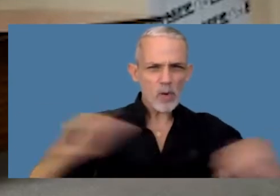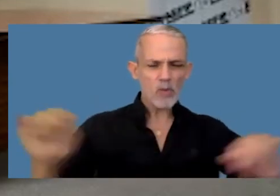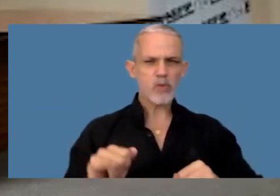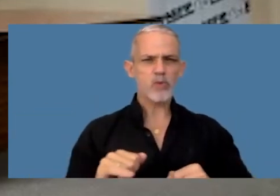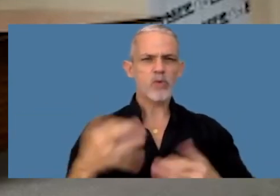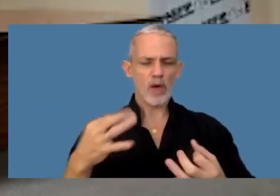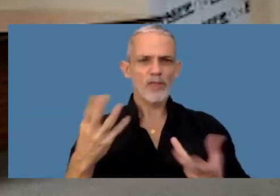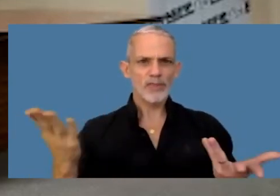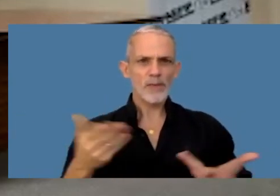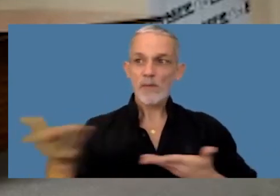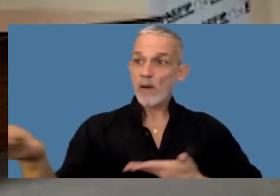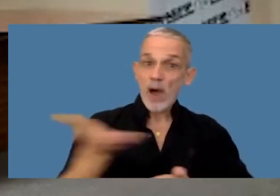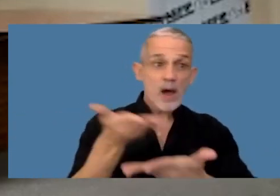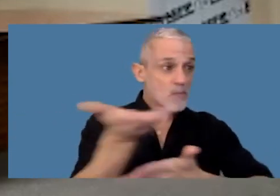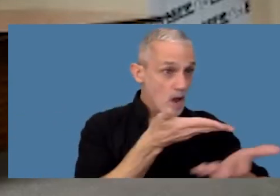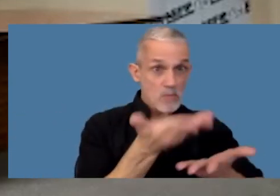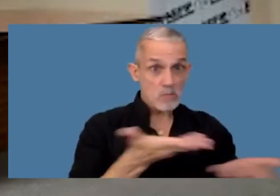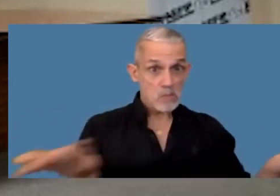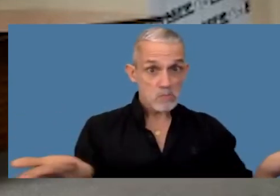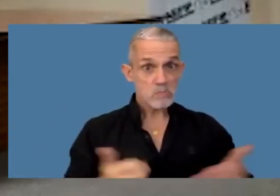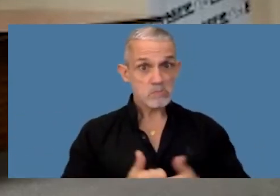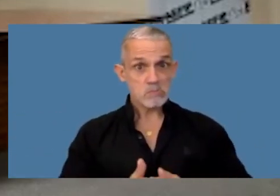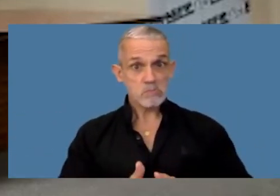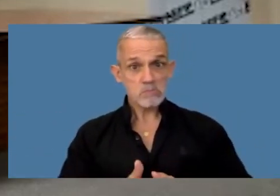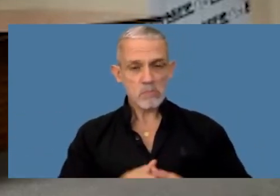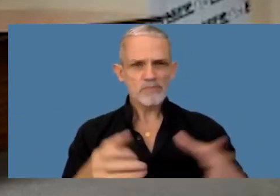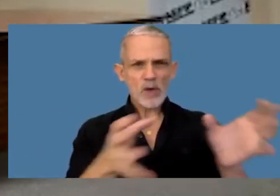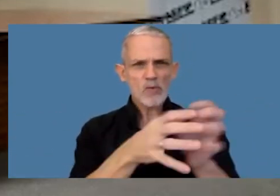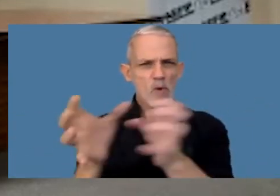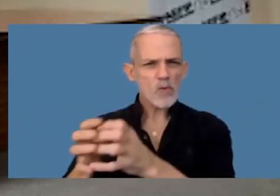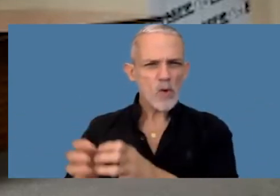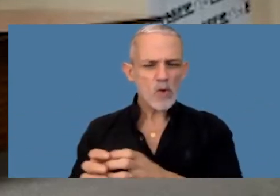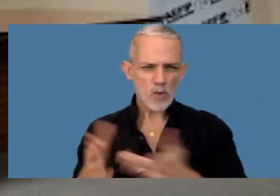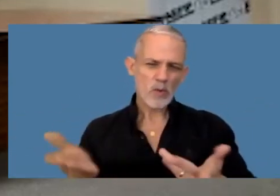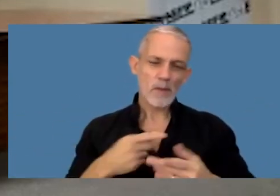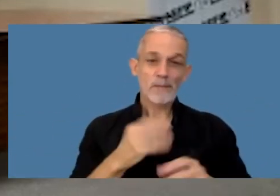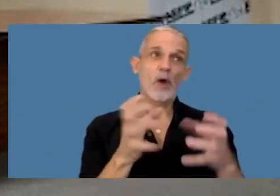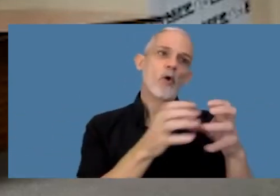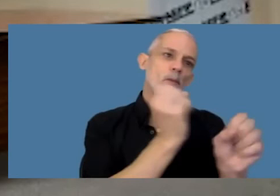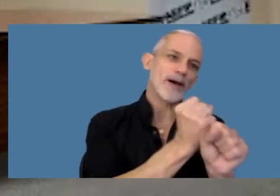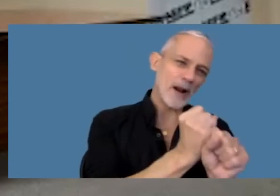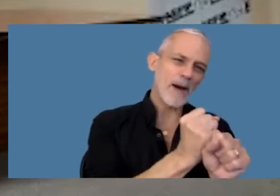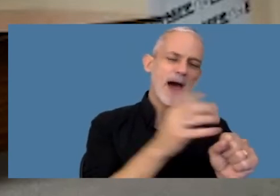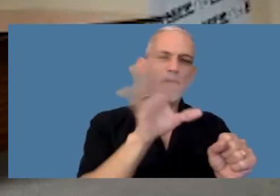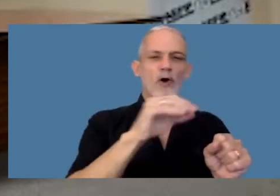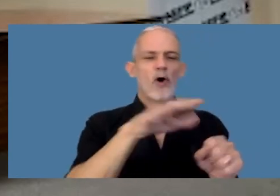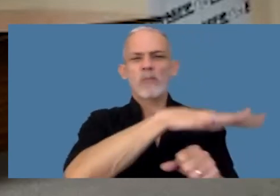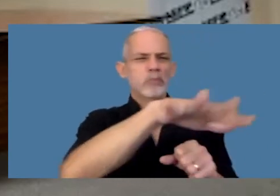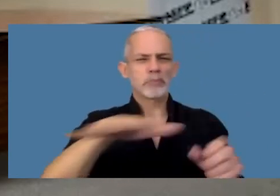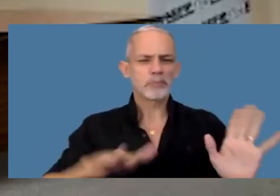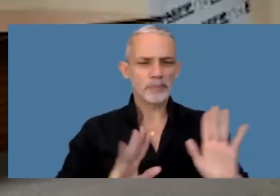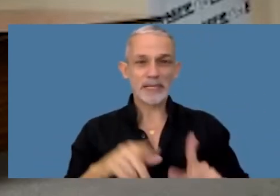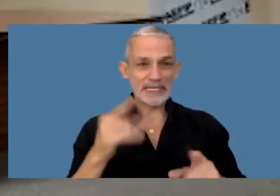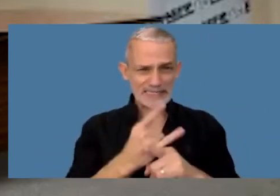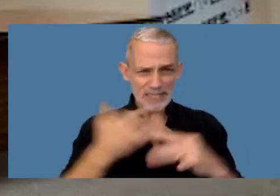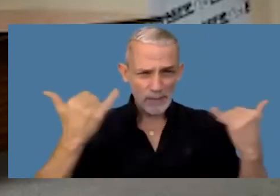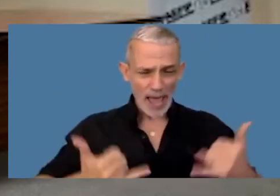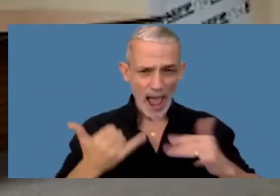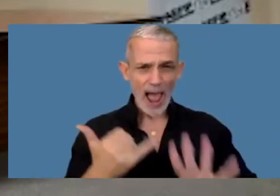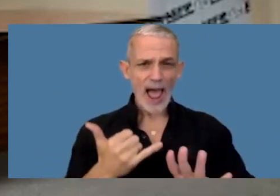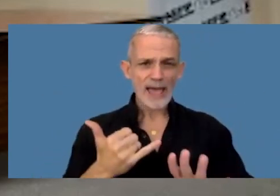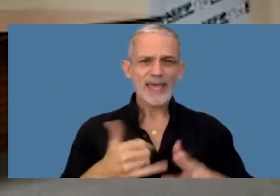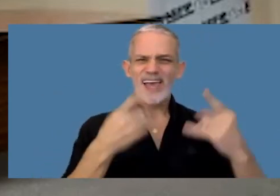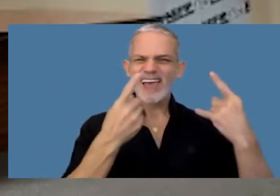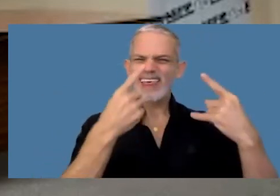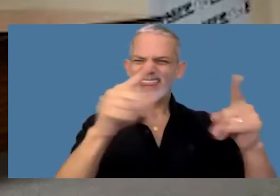hagamos intercambio. Fíjense que en muchos grupos de trabajo, en cualquier área, siempre tenemos distintos